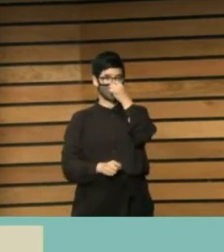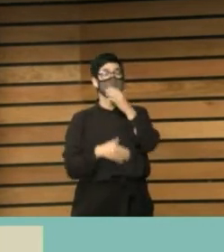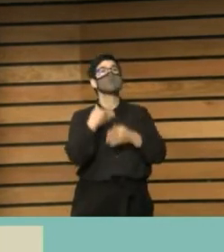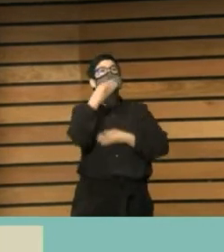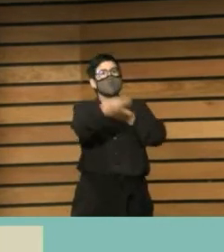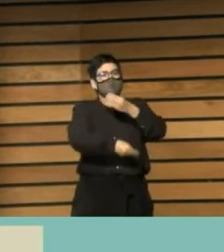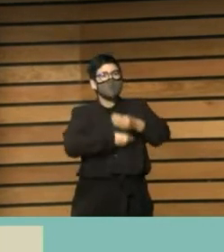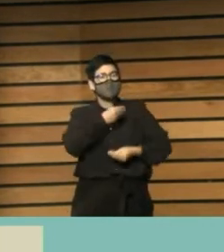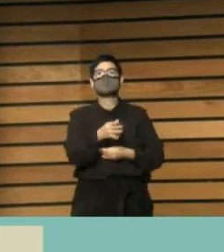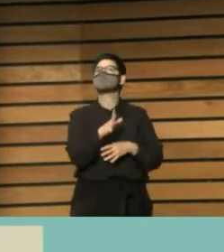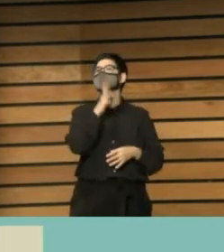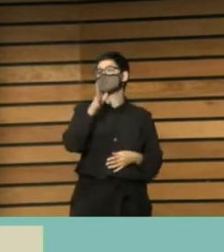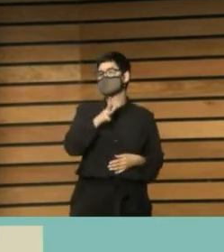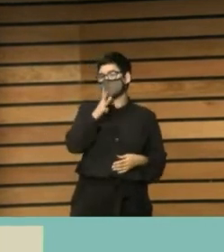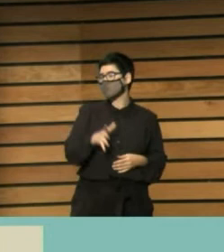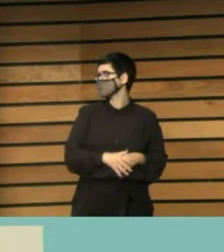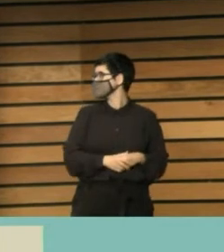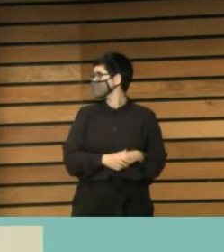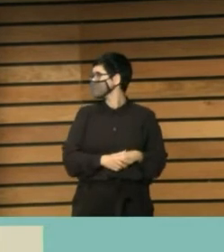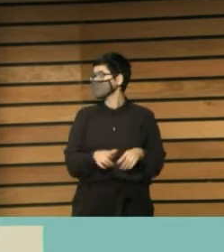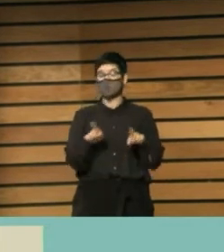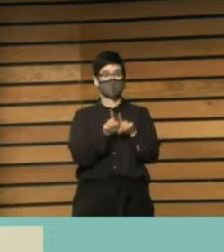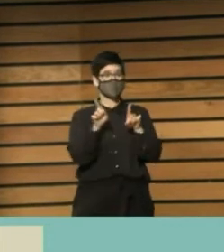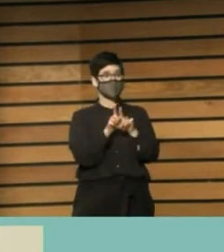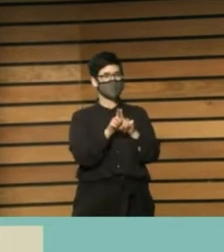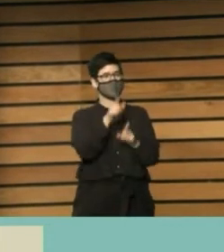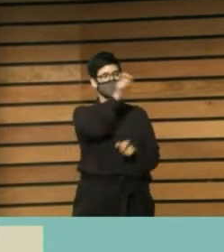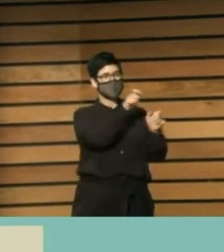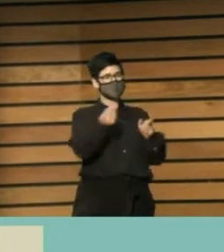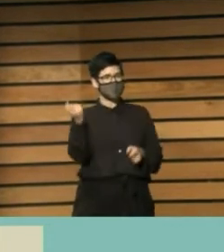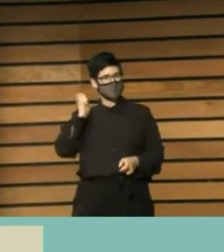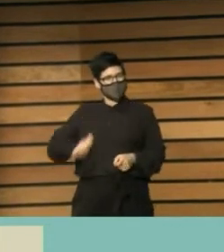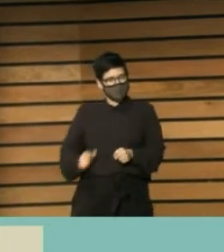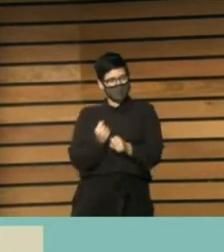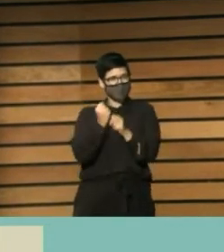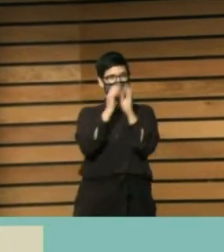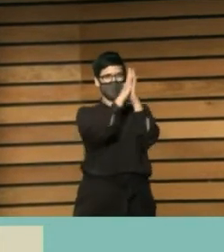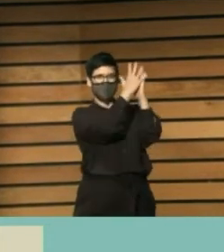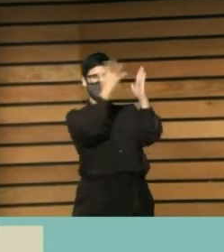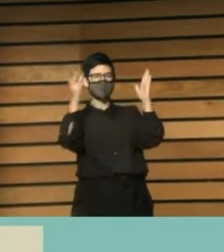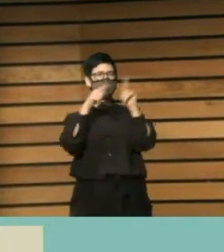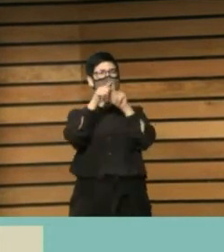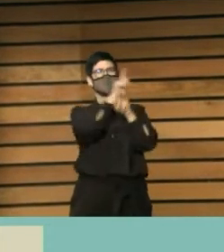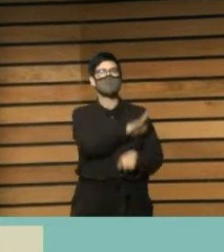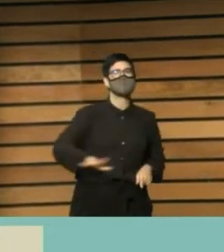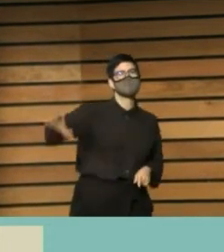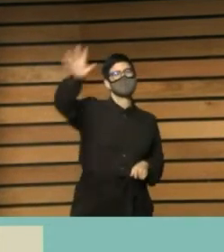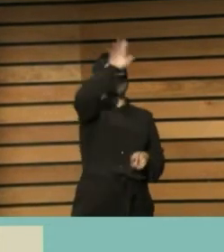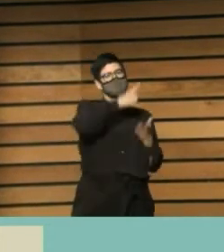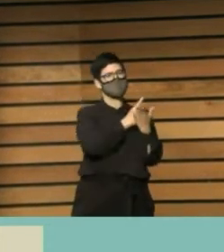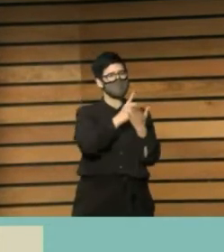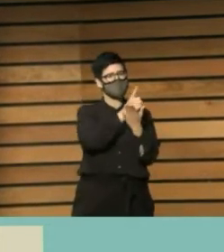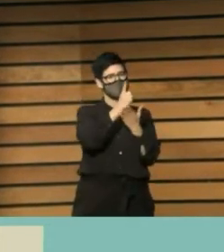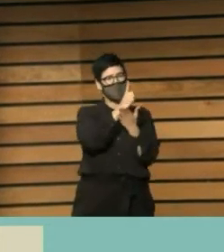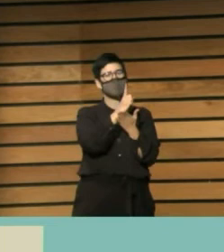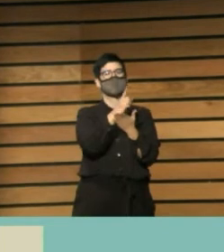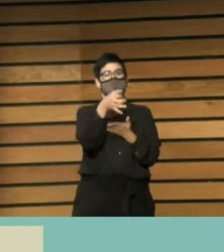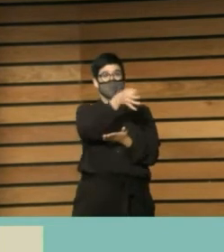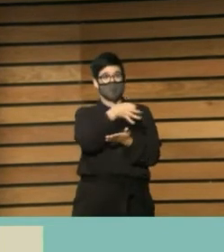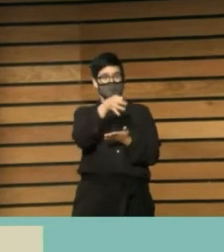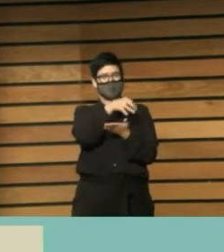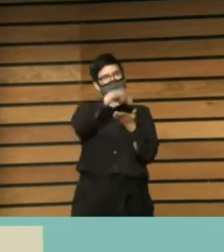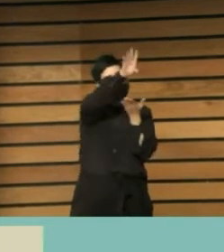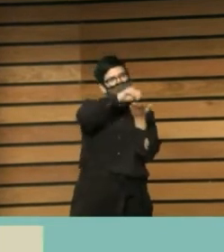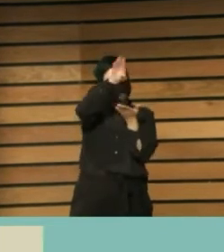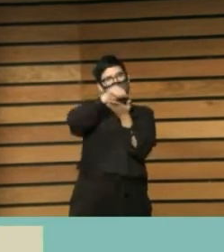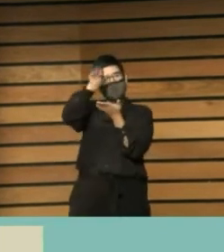alentados los bibliotecarios al constatar que según el mapa mundial de bibliotecas de la IFLA, que recoge los indicadores solo